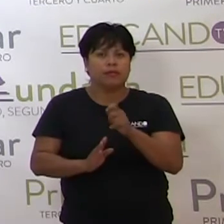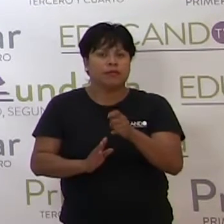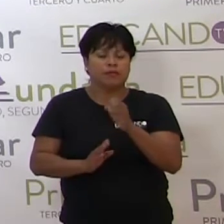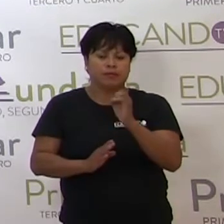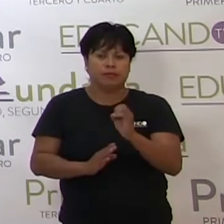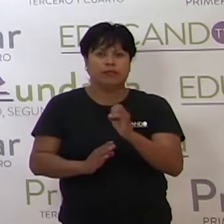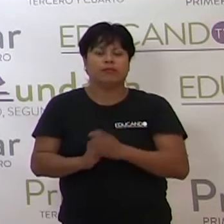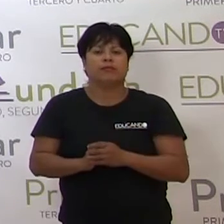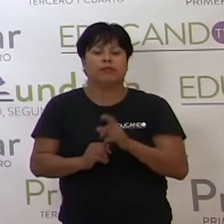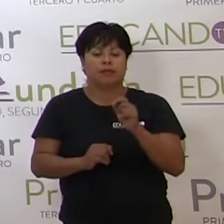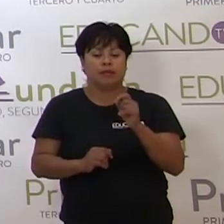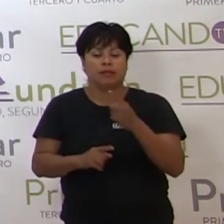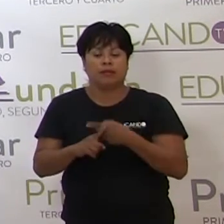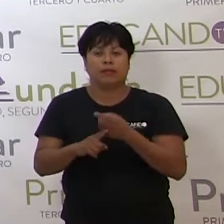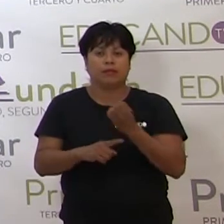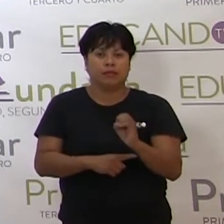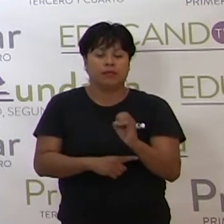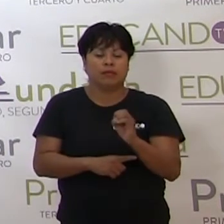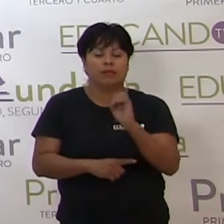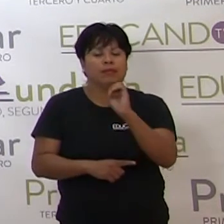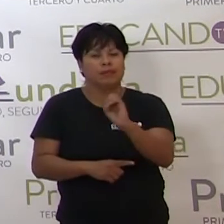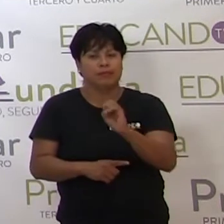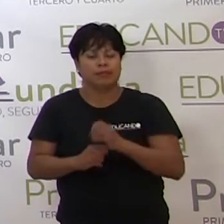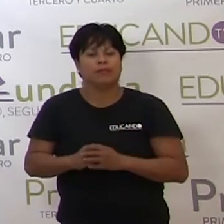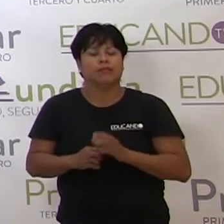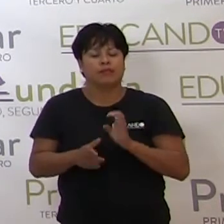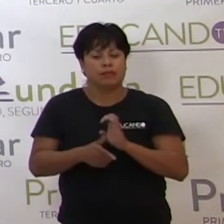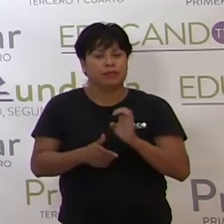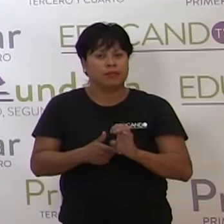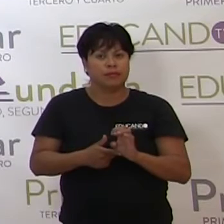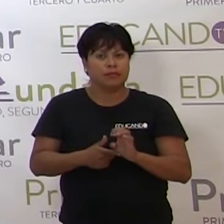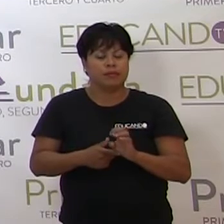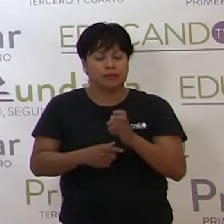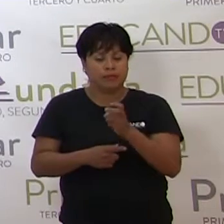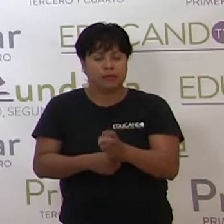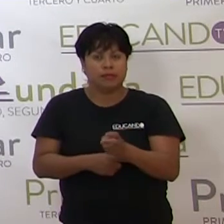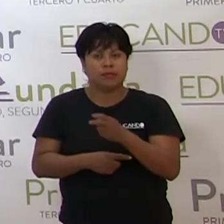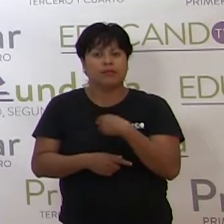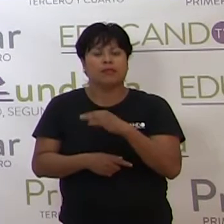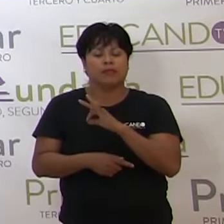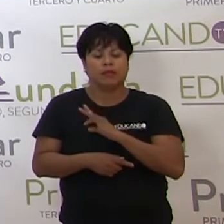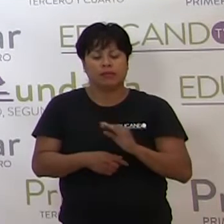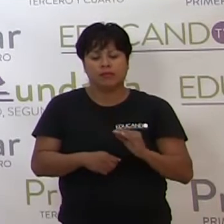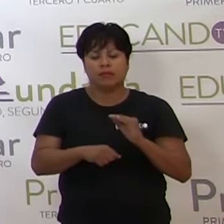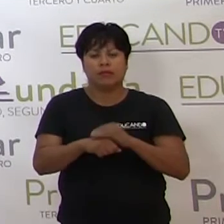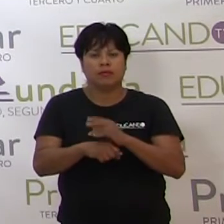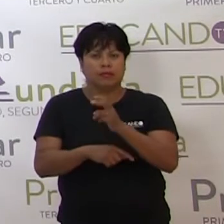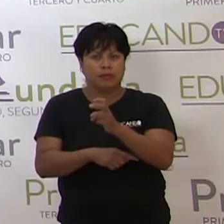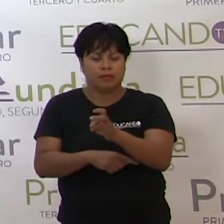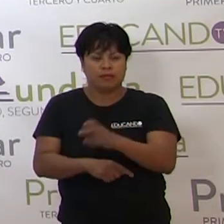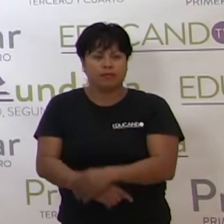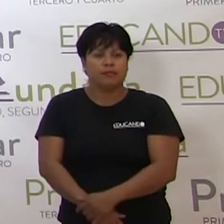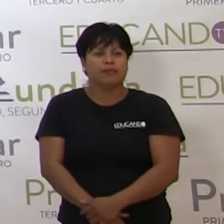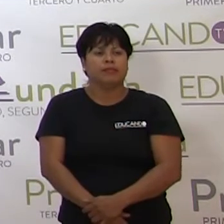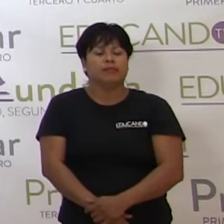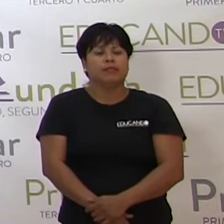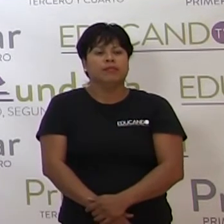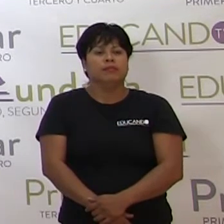0. 20 por 0, 0. Entonces, este lo voy a colocar aquí.